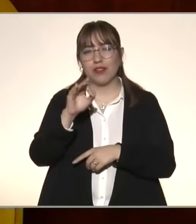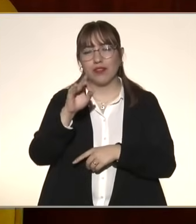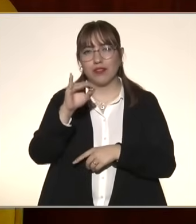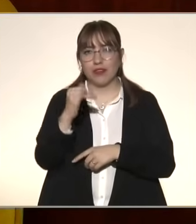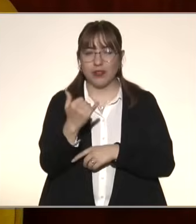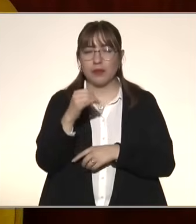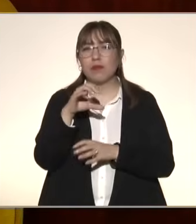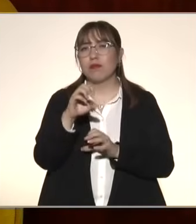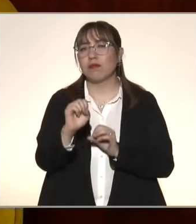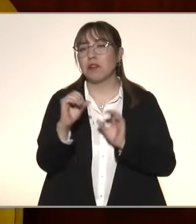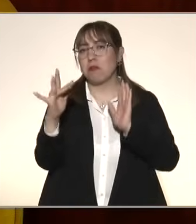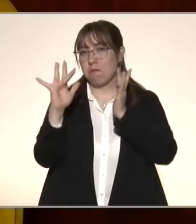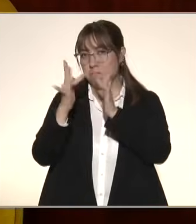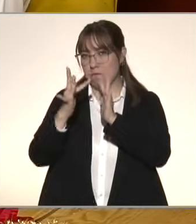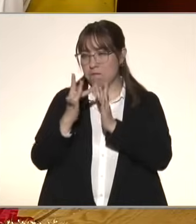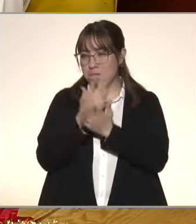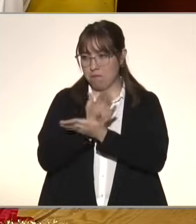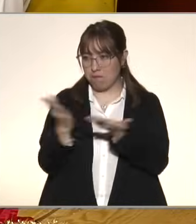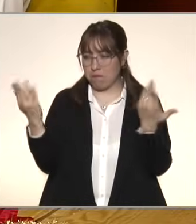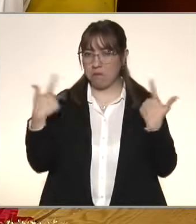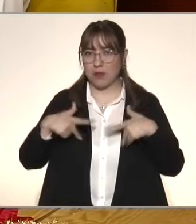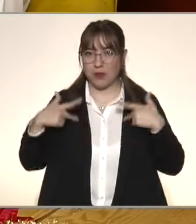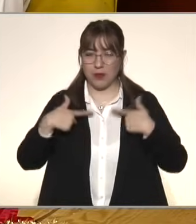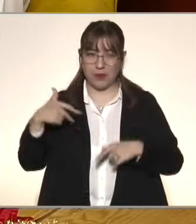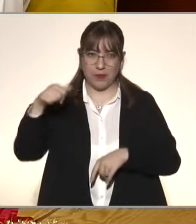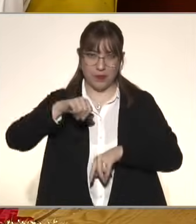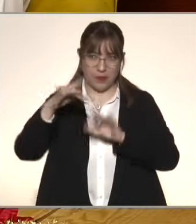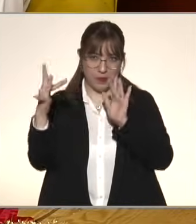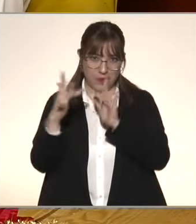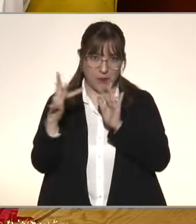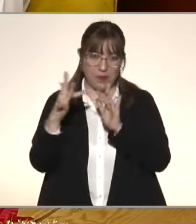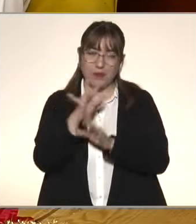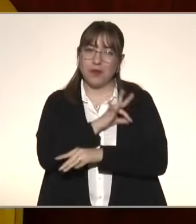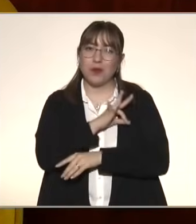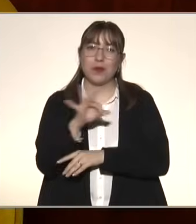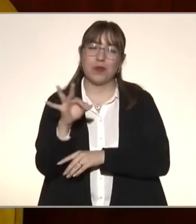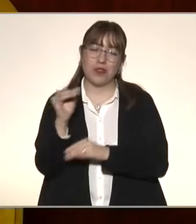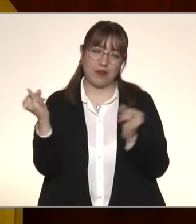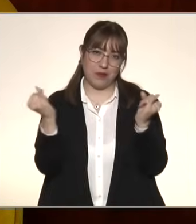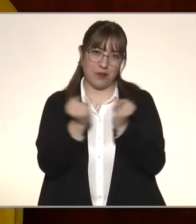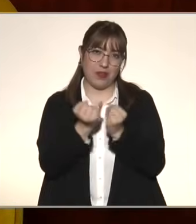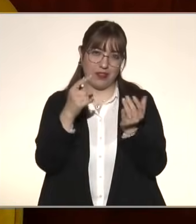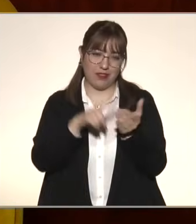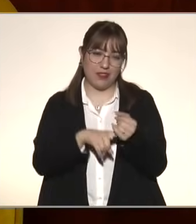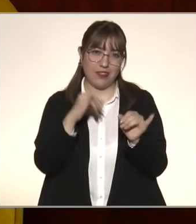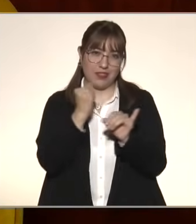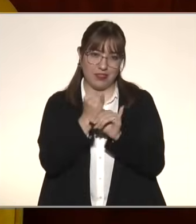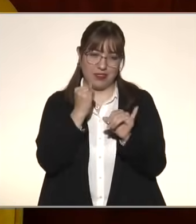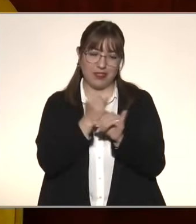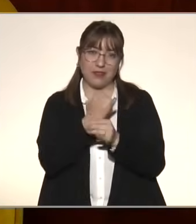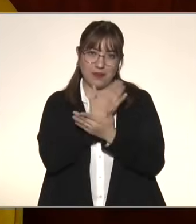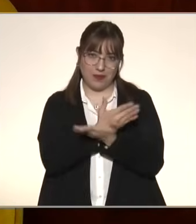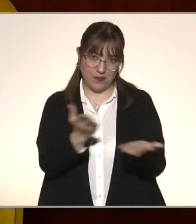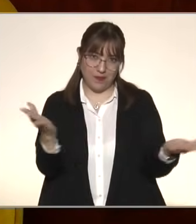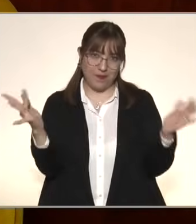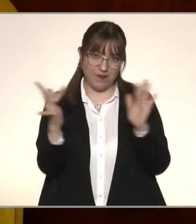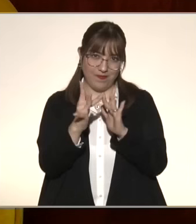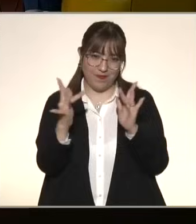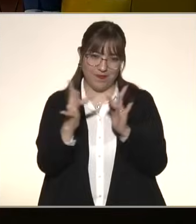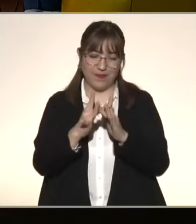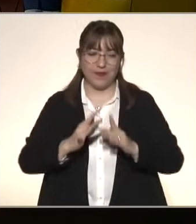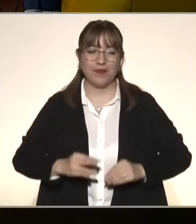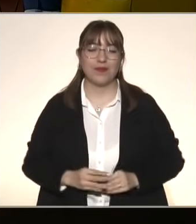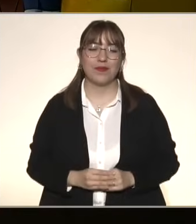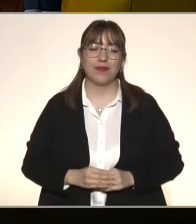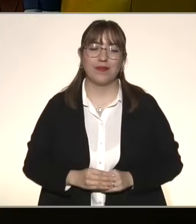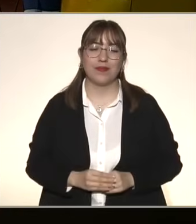localizar a cualquiera de nuestros 3 especialistas de hoy, también pueden encontrar ahí en redes todos sus datos para que los contacten directamente, Cris. Por